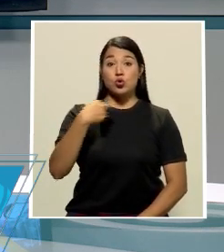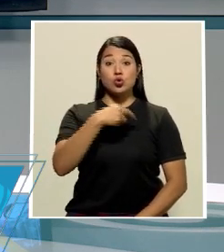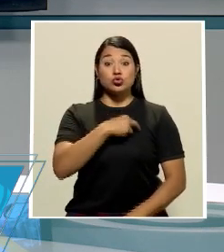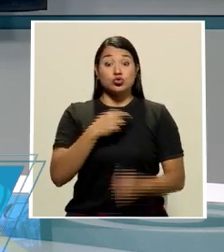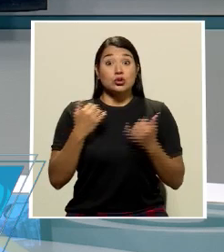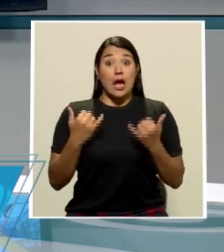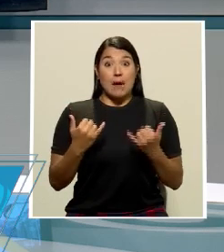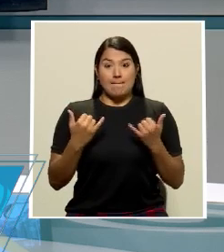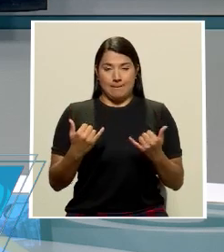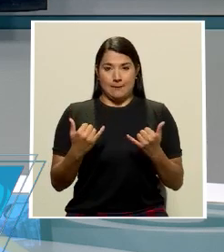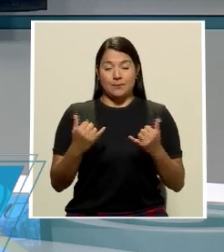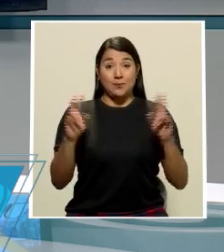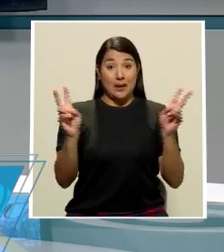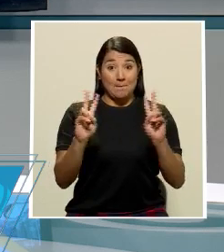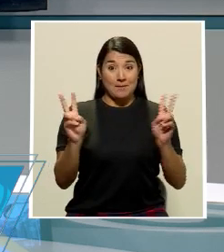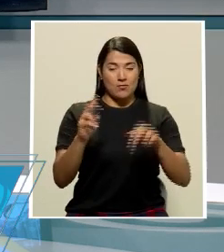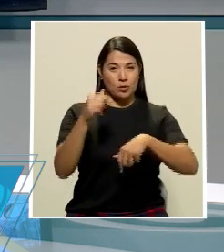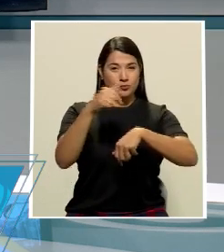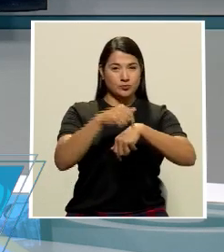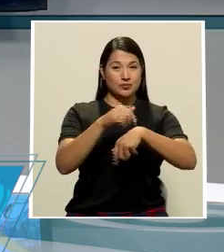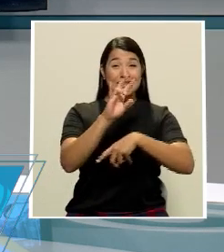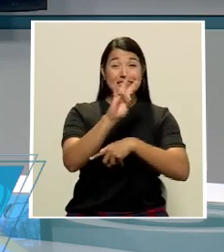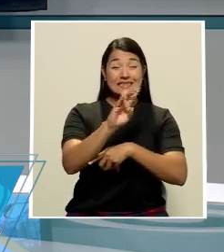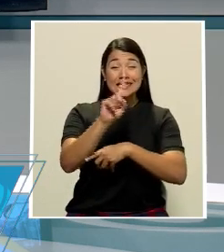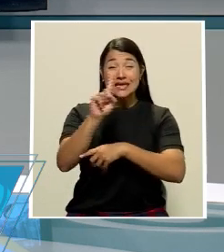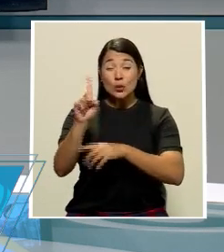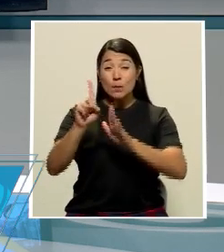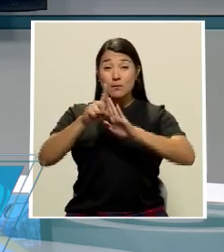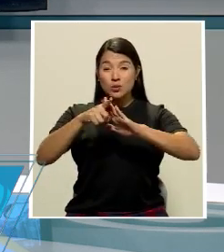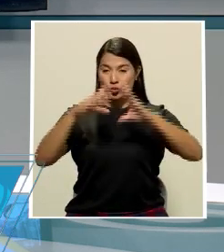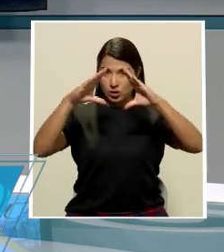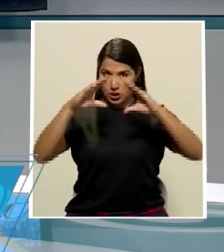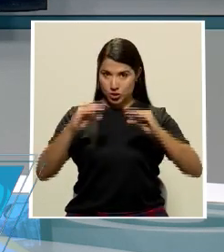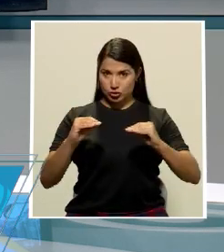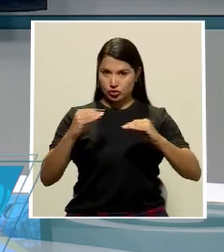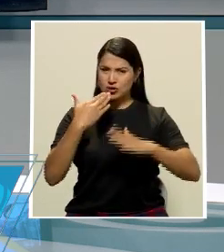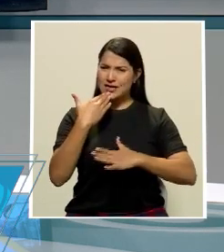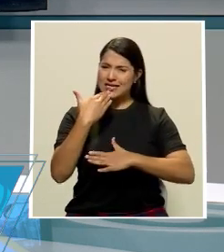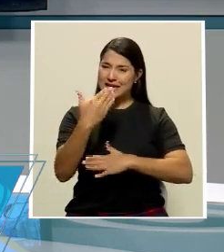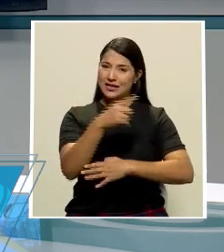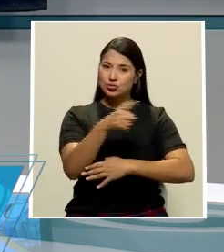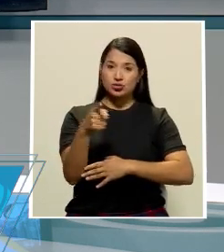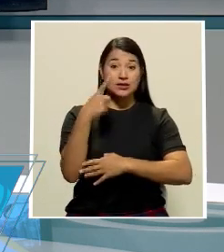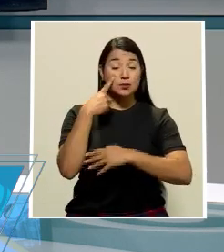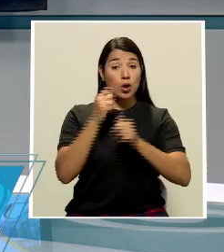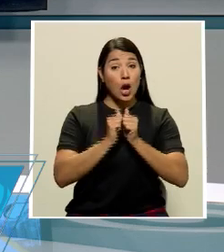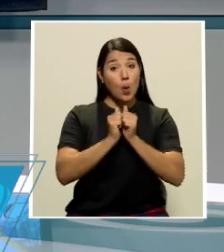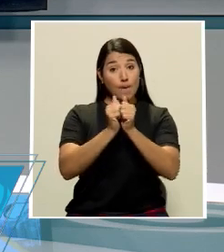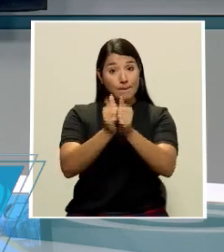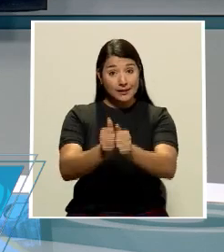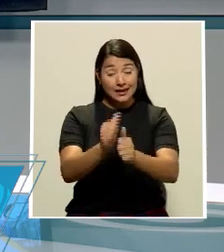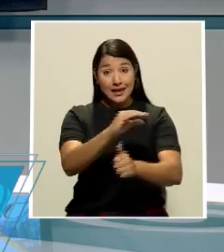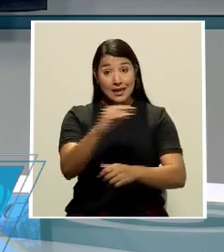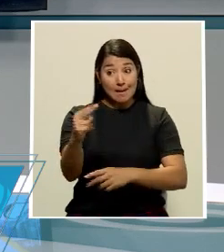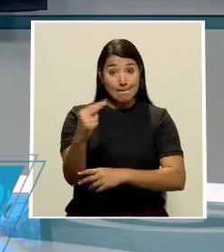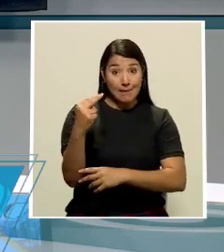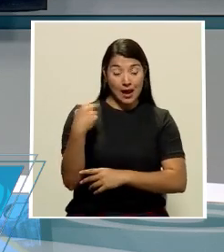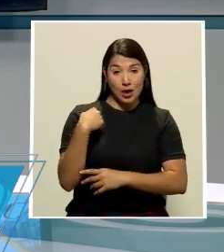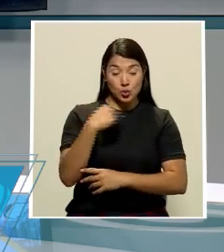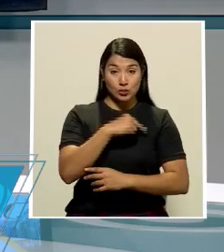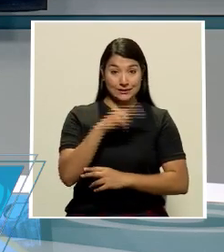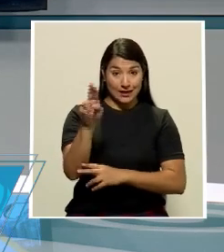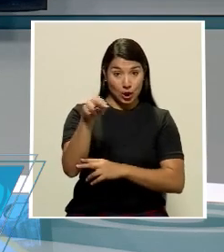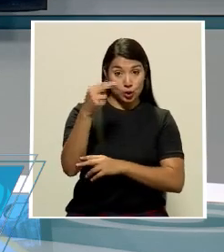Estamos en vivo a las 7 de la noche con un minuto. Les agradecemos que nos acompañen y que se informen con